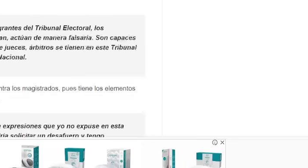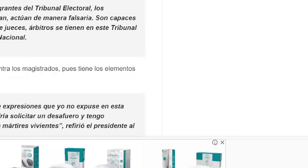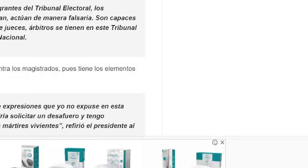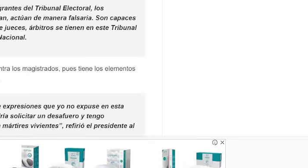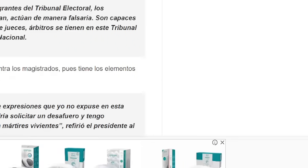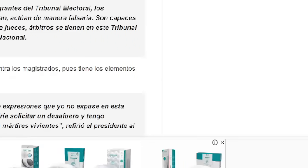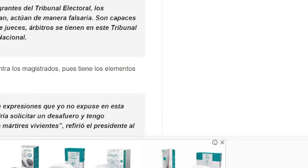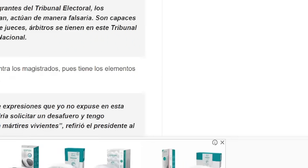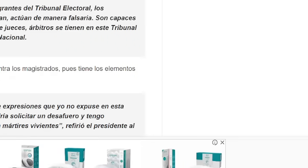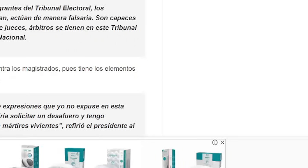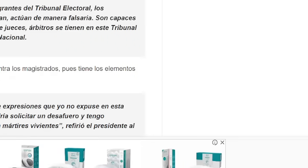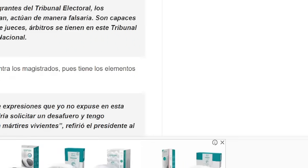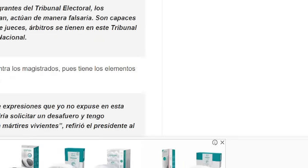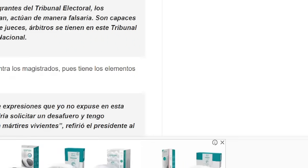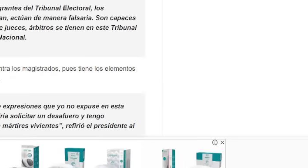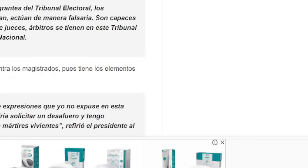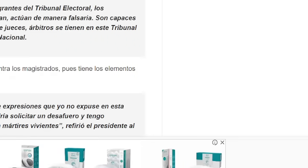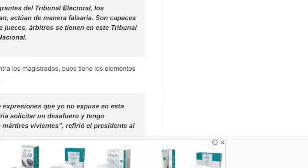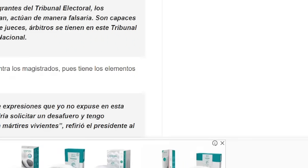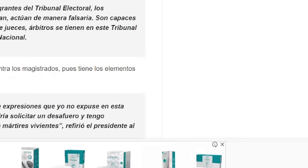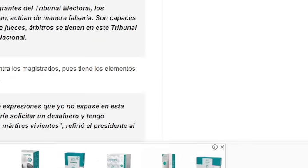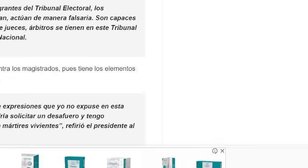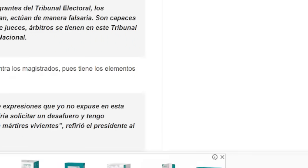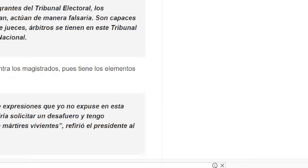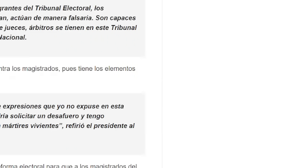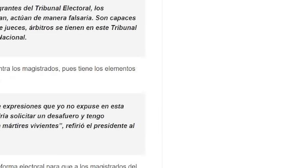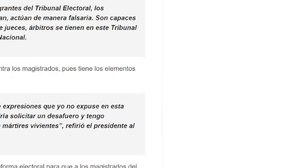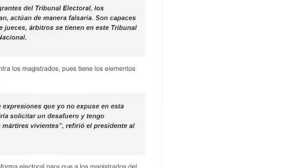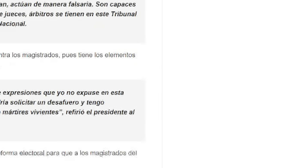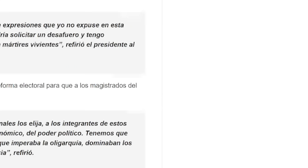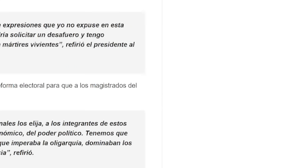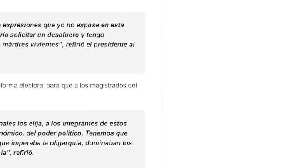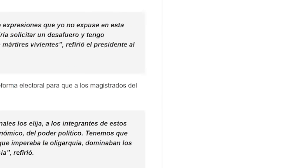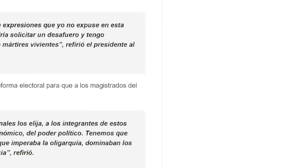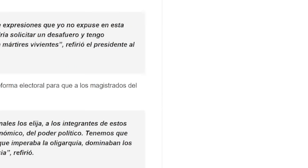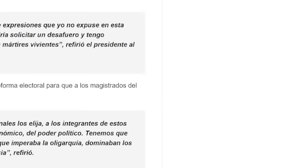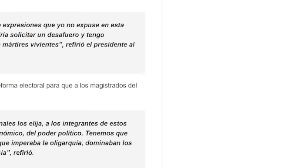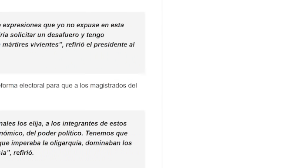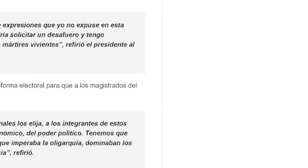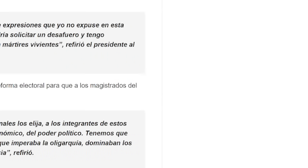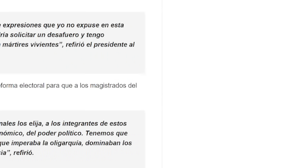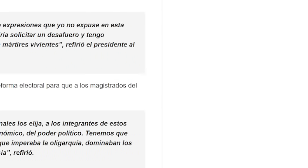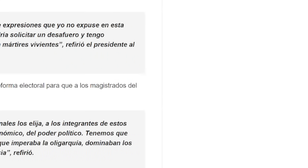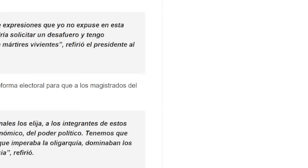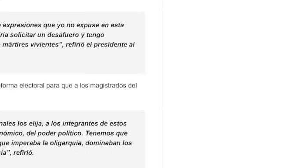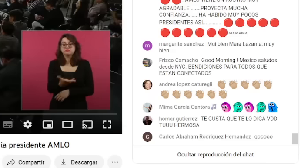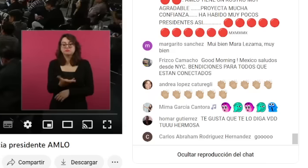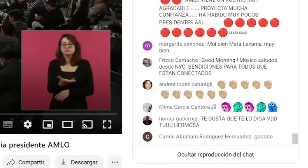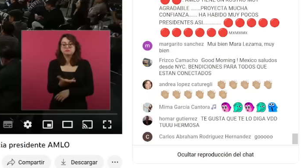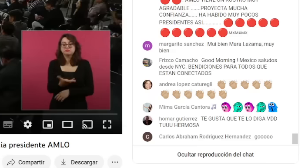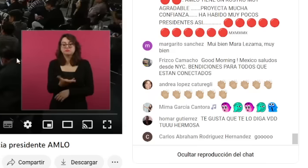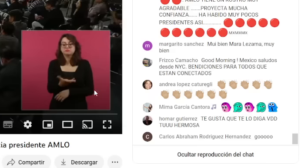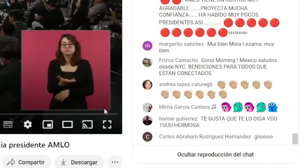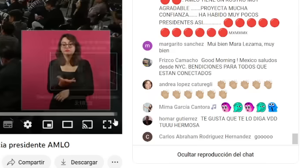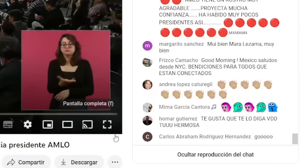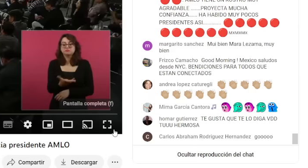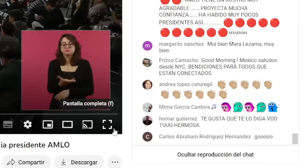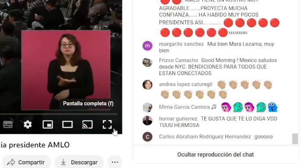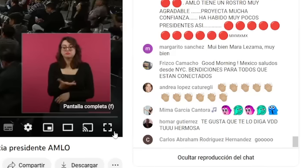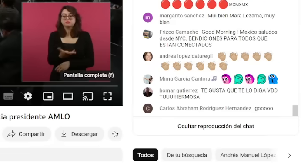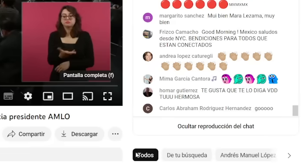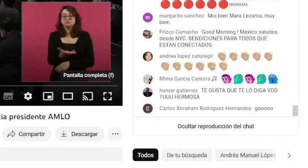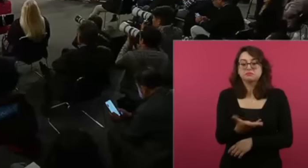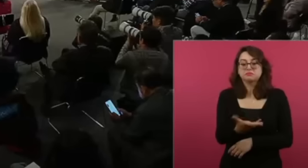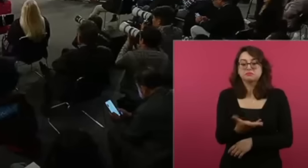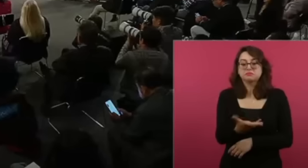al presidente López Obrador. Y es que esto, pues ya, familia, es pasarse de rosca. Obviamente López Obrador, como